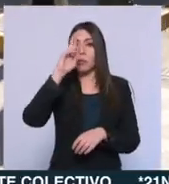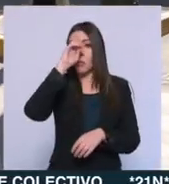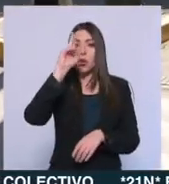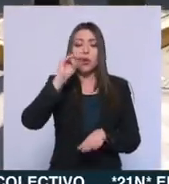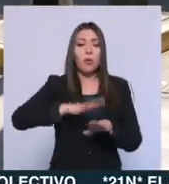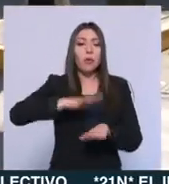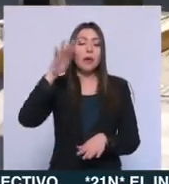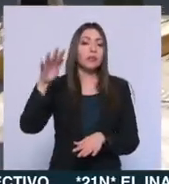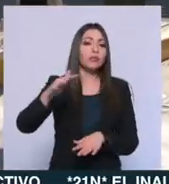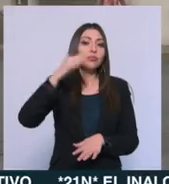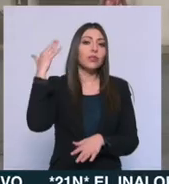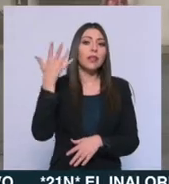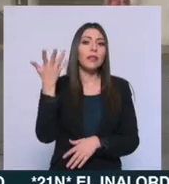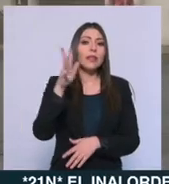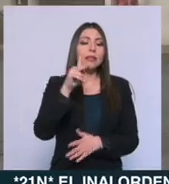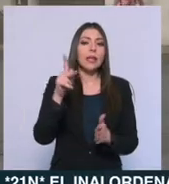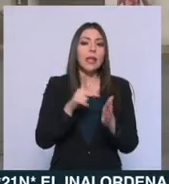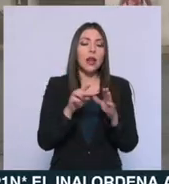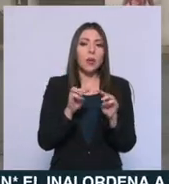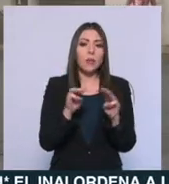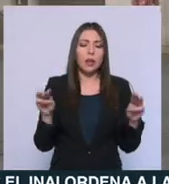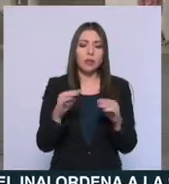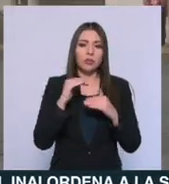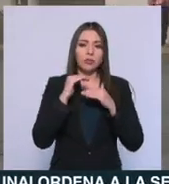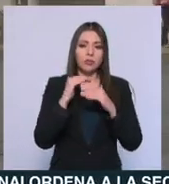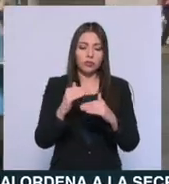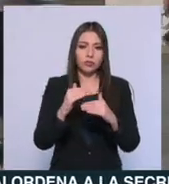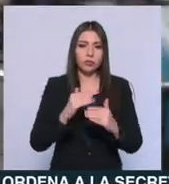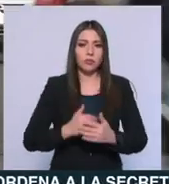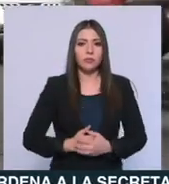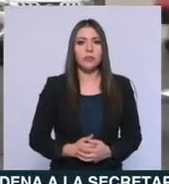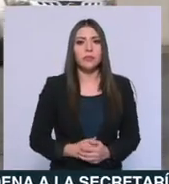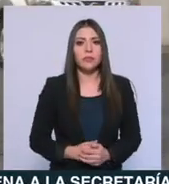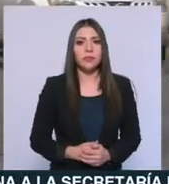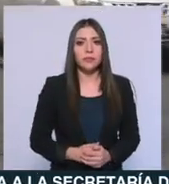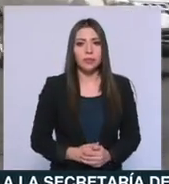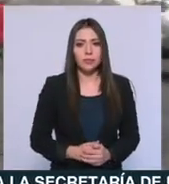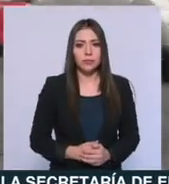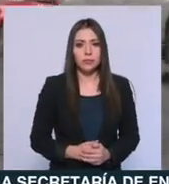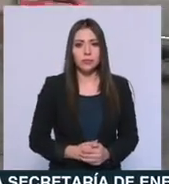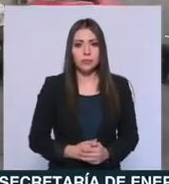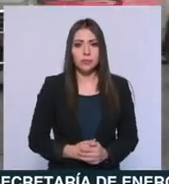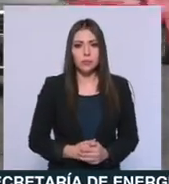de 10 km/h. Con imágenes de Jesús Arias, Andrés Brito, 21 Noticias.